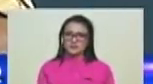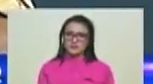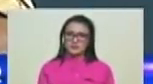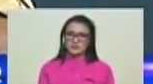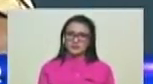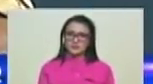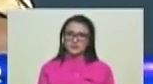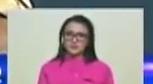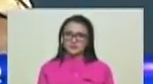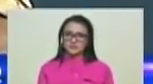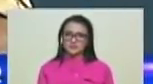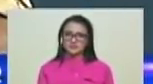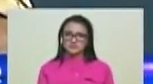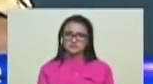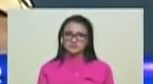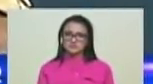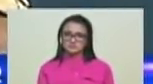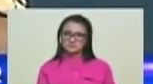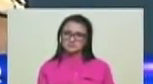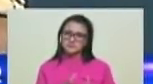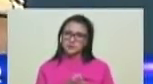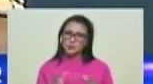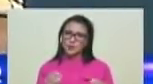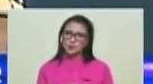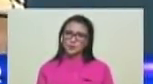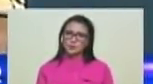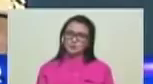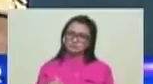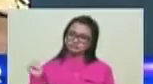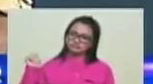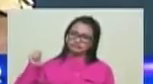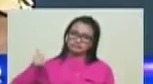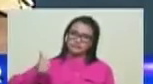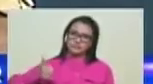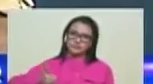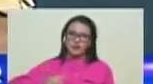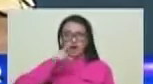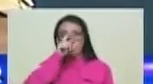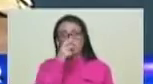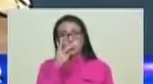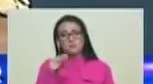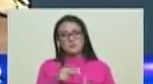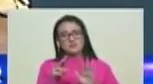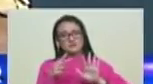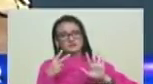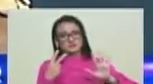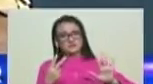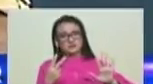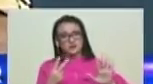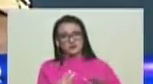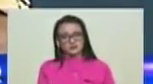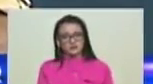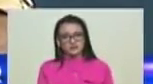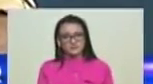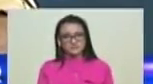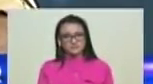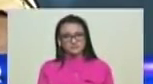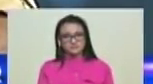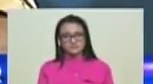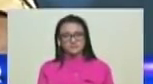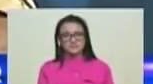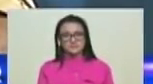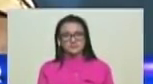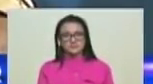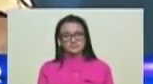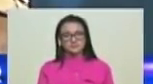Nosotros y nosotras, que durante largos meses en el año 2017... y largos meses